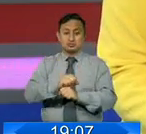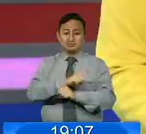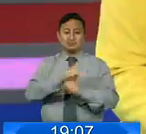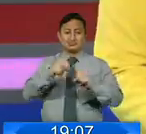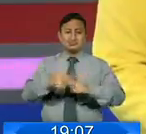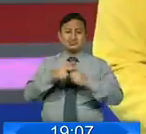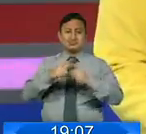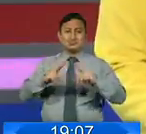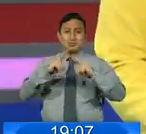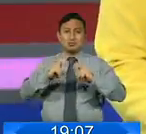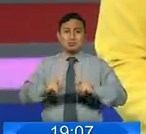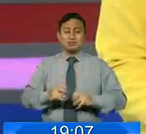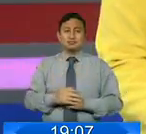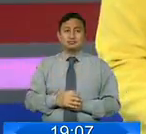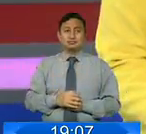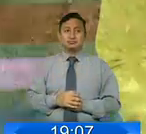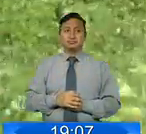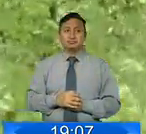debidas